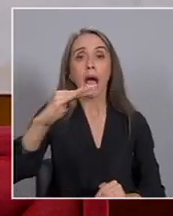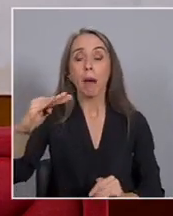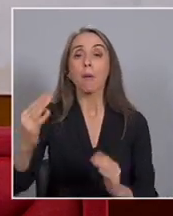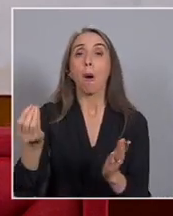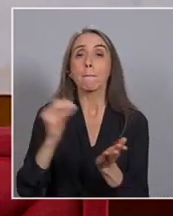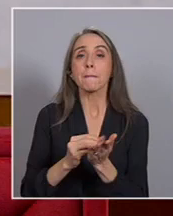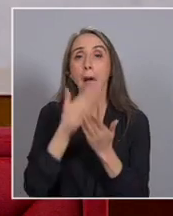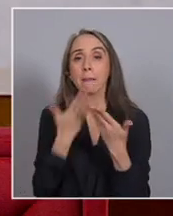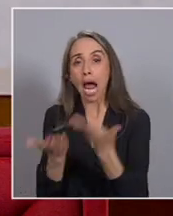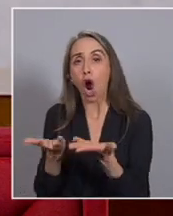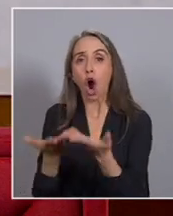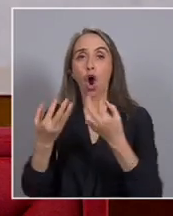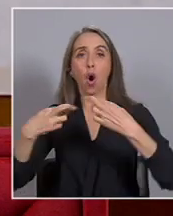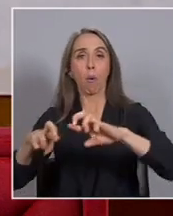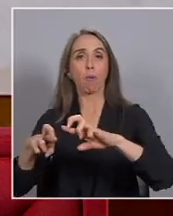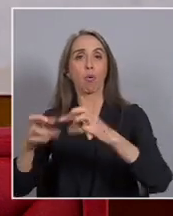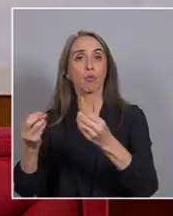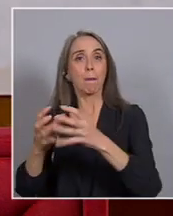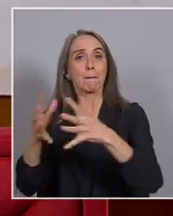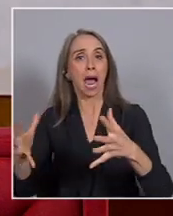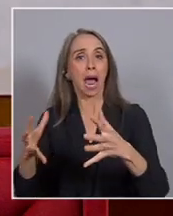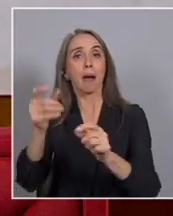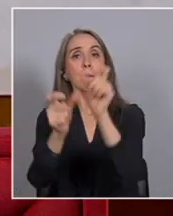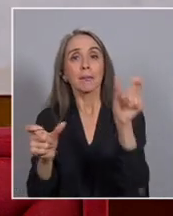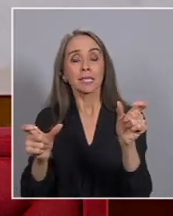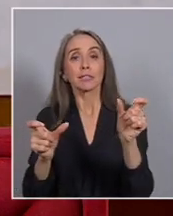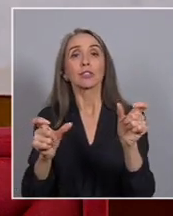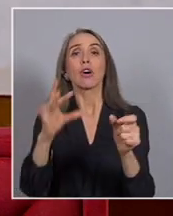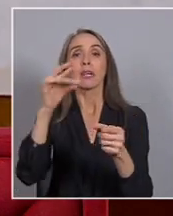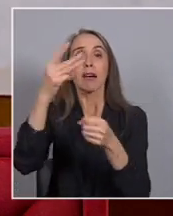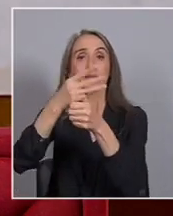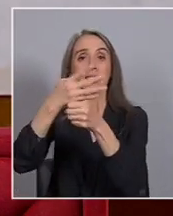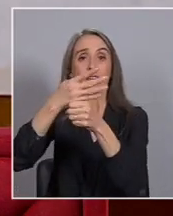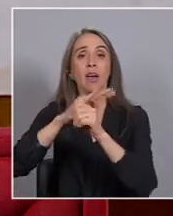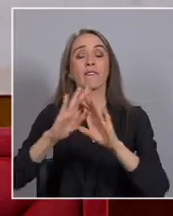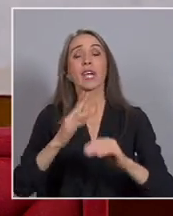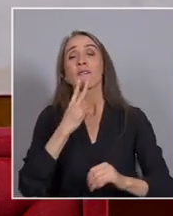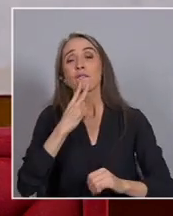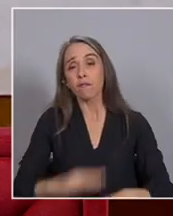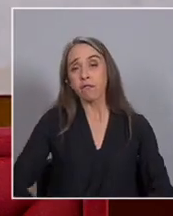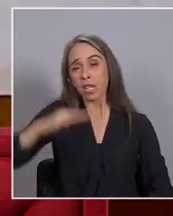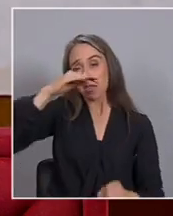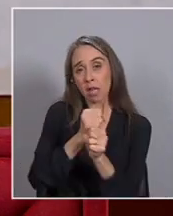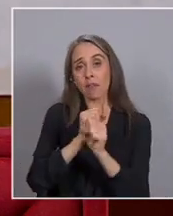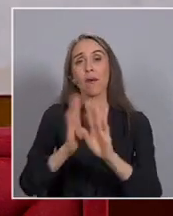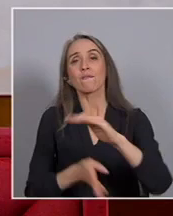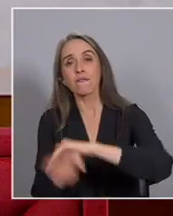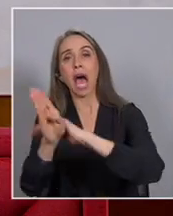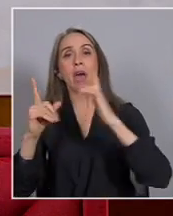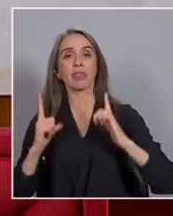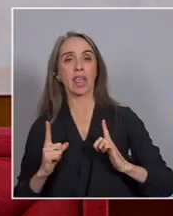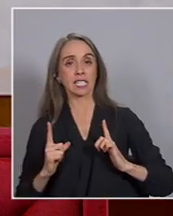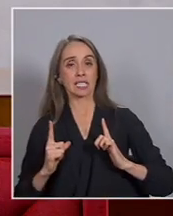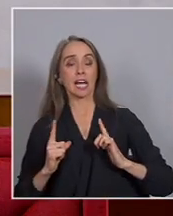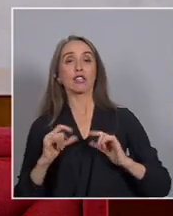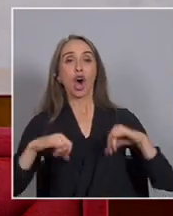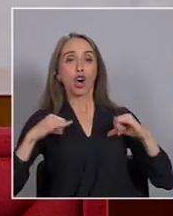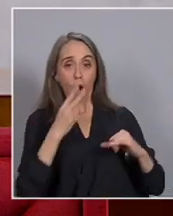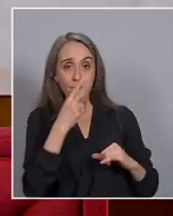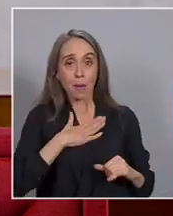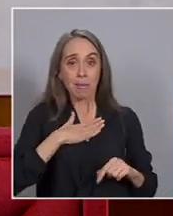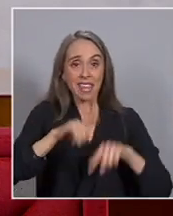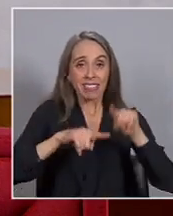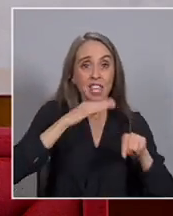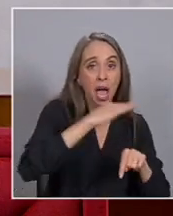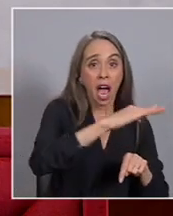más y mejores oportunidades a los mayores su merecido descanso después de una vida de trabajo y a los jóvenes que quieran ver en su tierra el